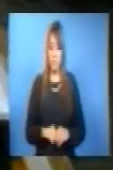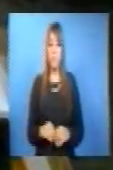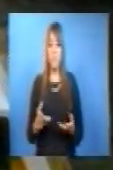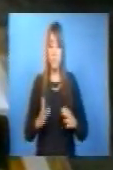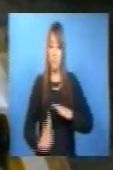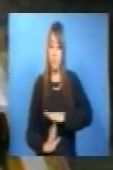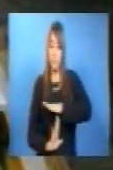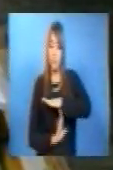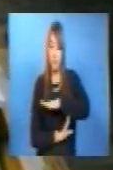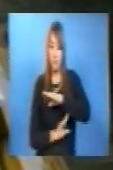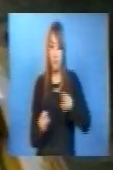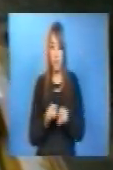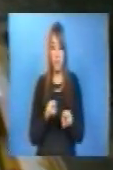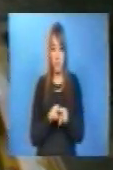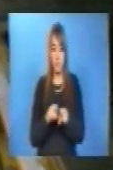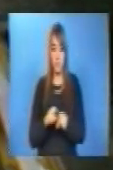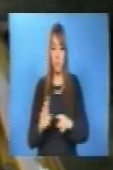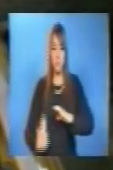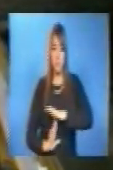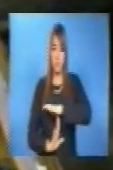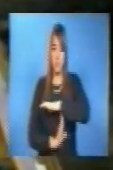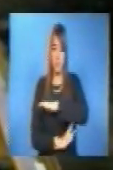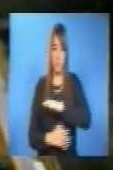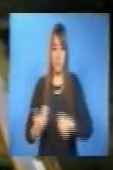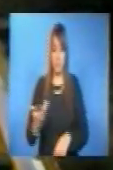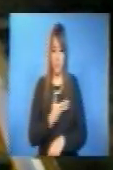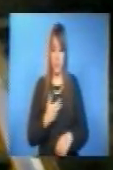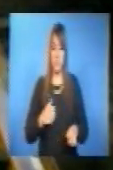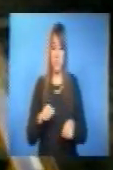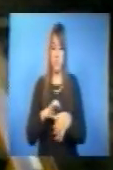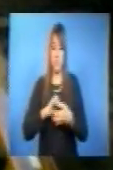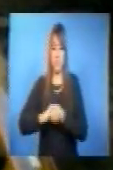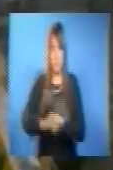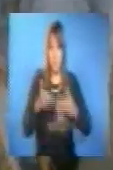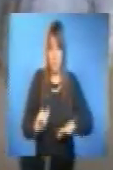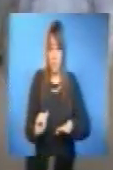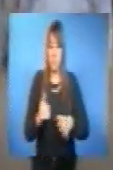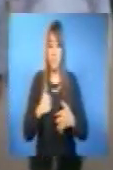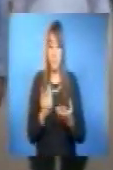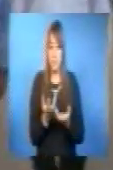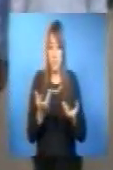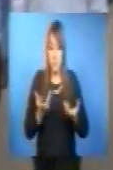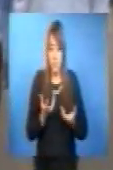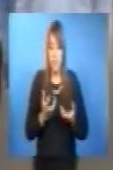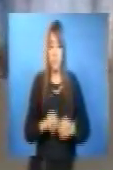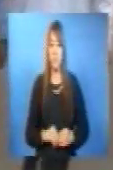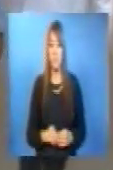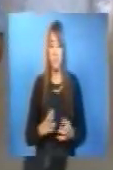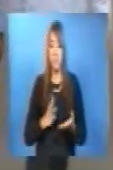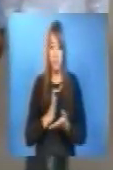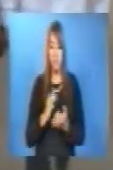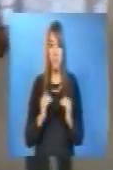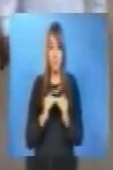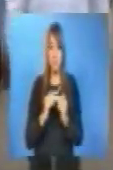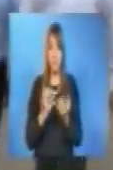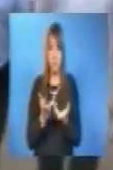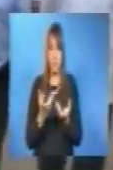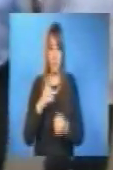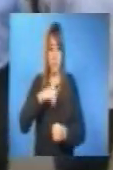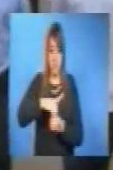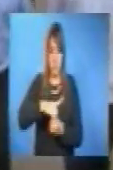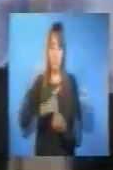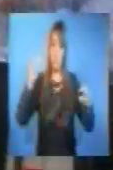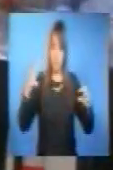Ese es el puente de la hermandad, el puente que nos une como Mesoamérica. El puente binacional La Hermandad fue inaugurado